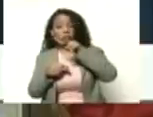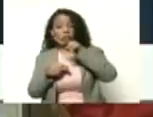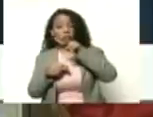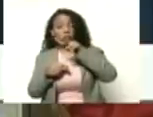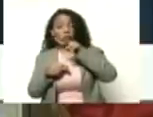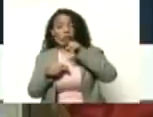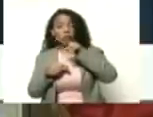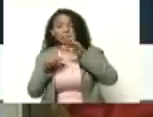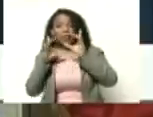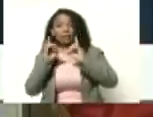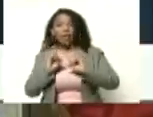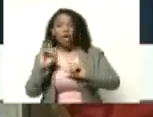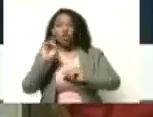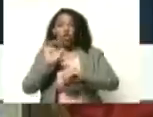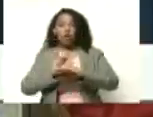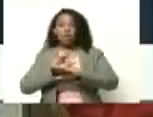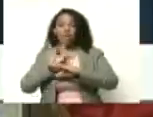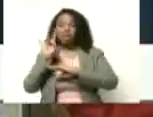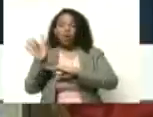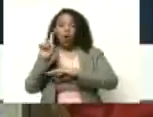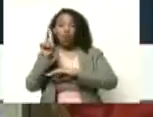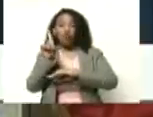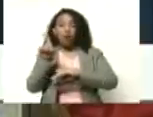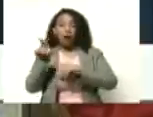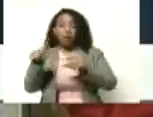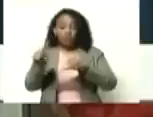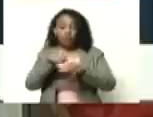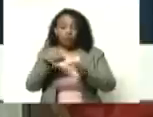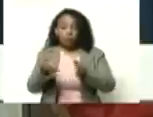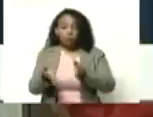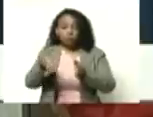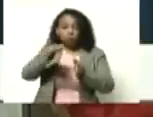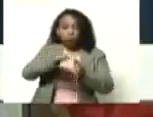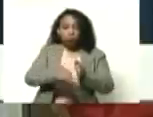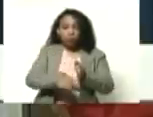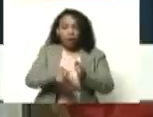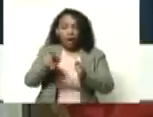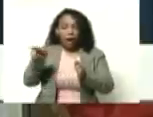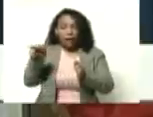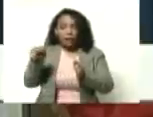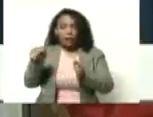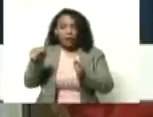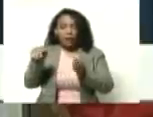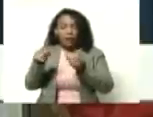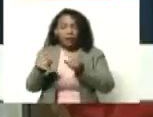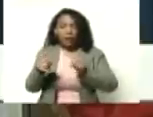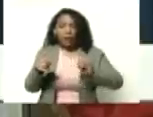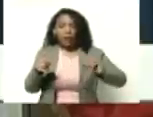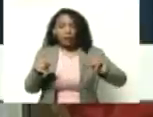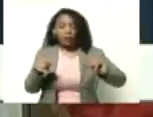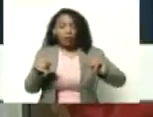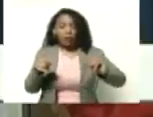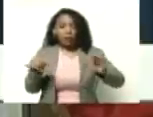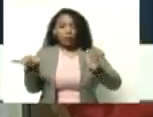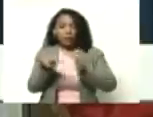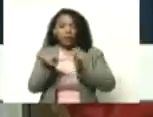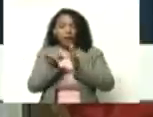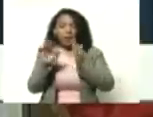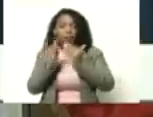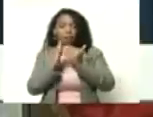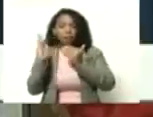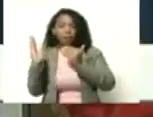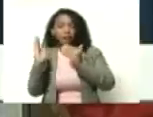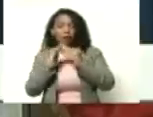deciden no dejarlo en una fosa que estaba en el protero potrero izquierdo colindante con la finca vecina